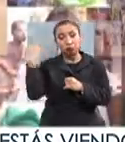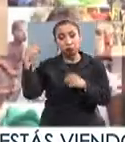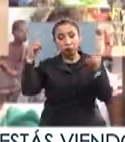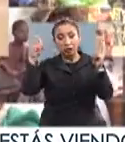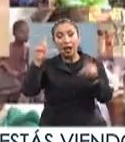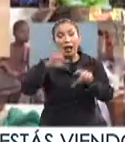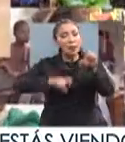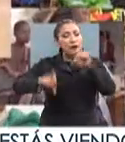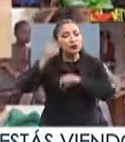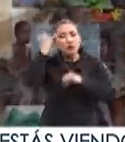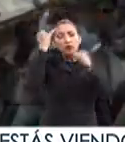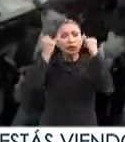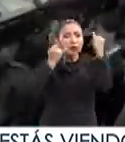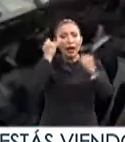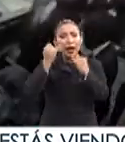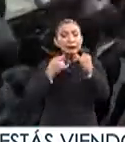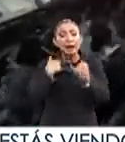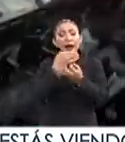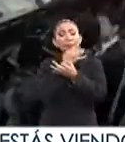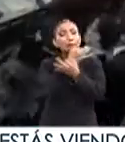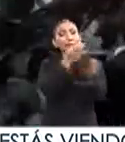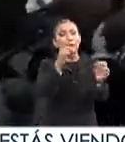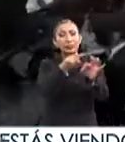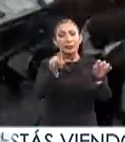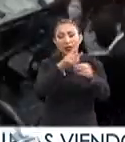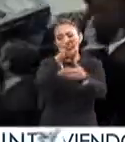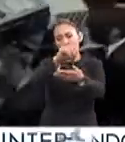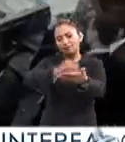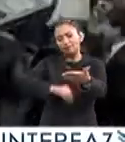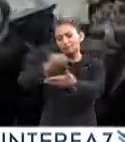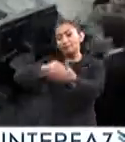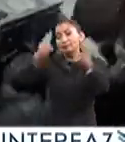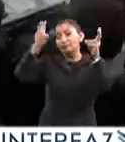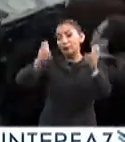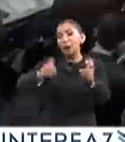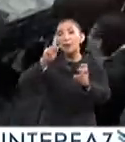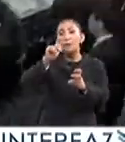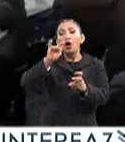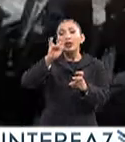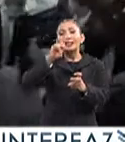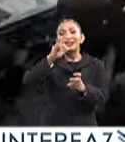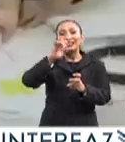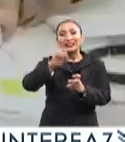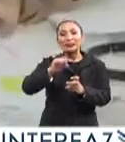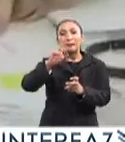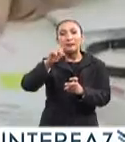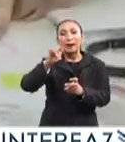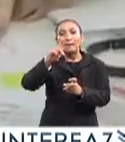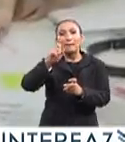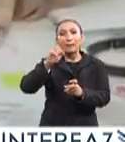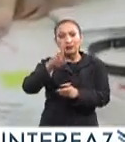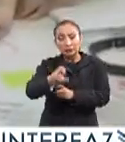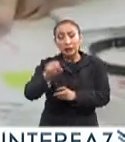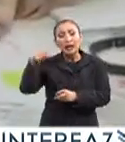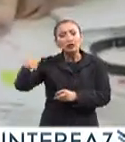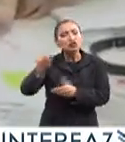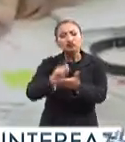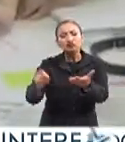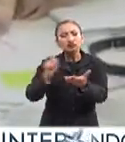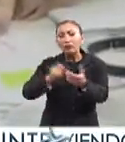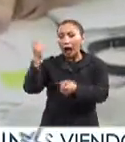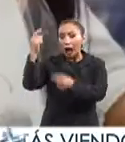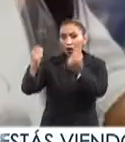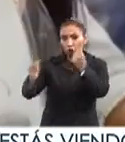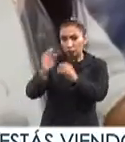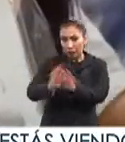denominada Laboratorio de Ideas, se emitió una serie de documentos bajo el título Policy Papers. Estos documentos son elaborados por